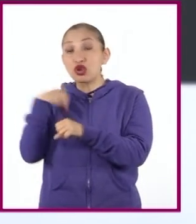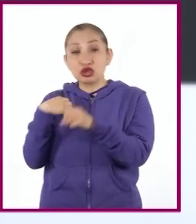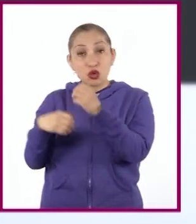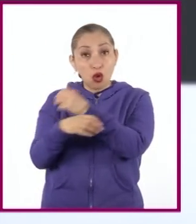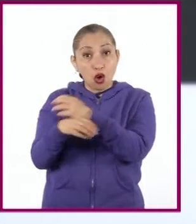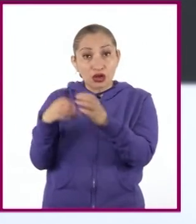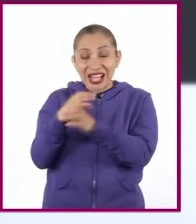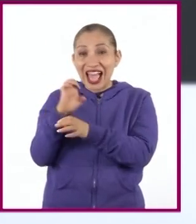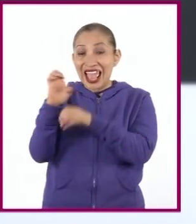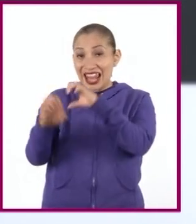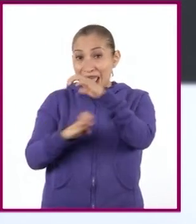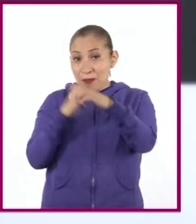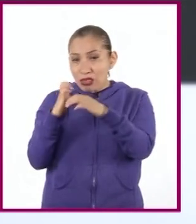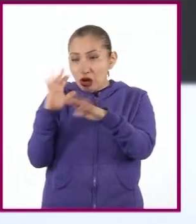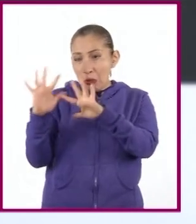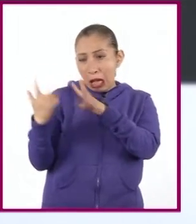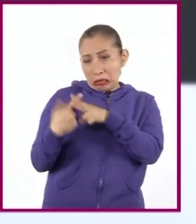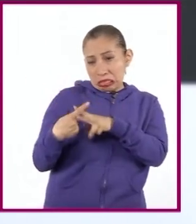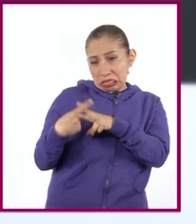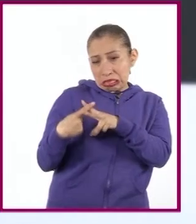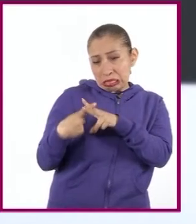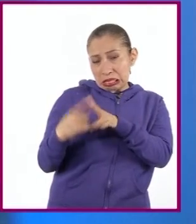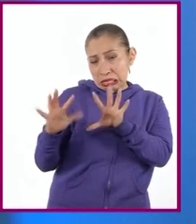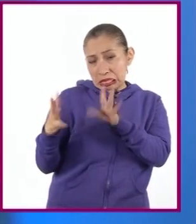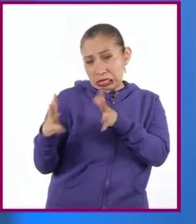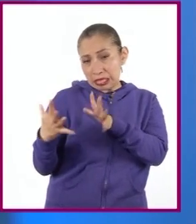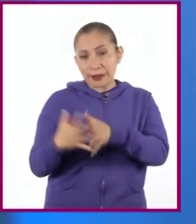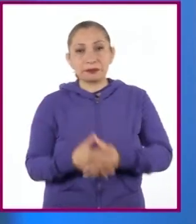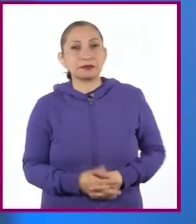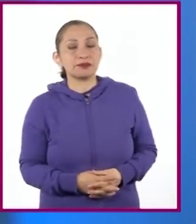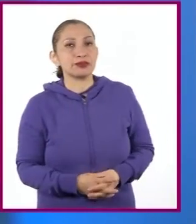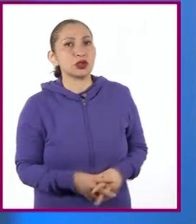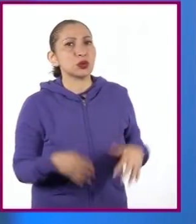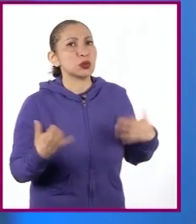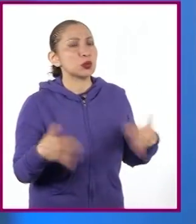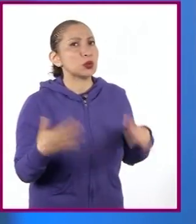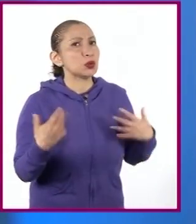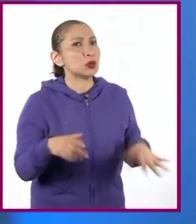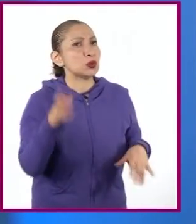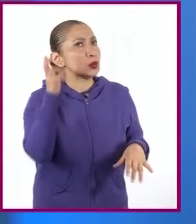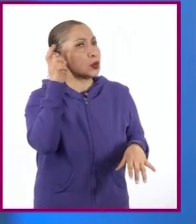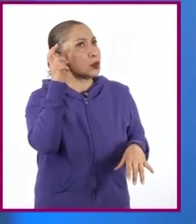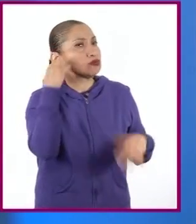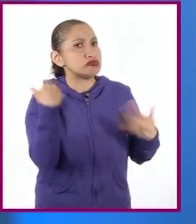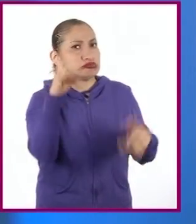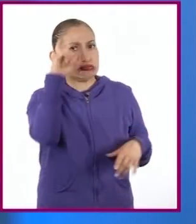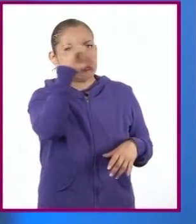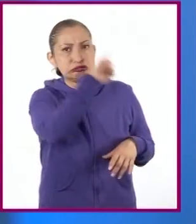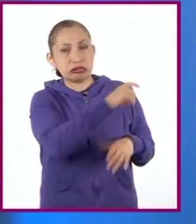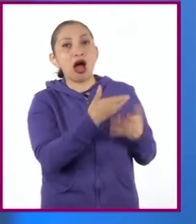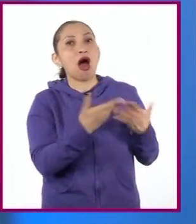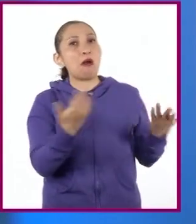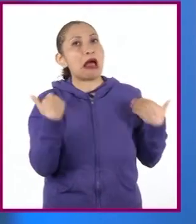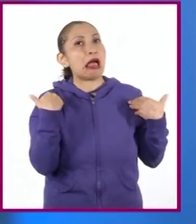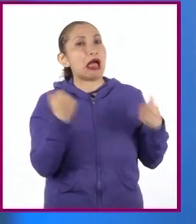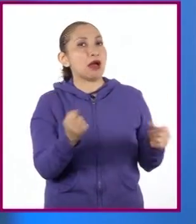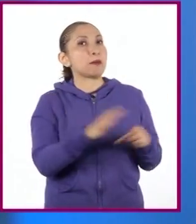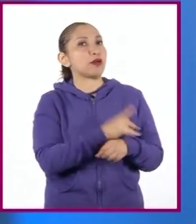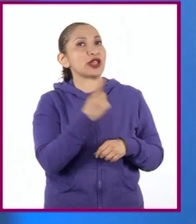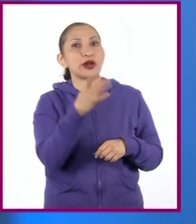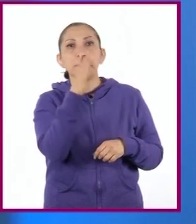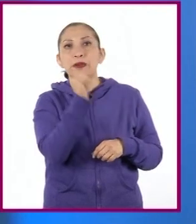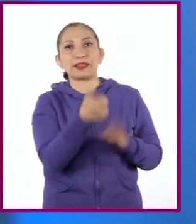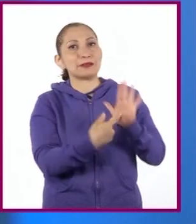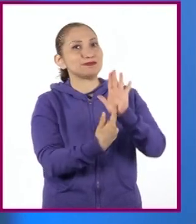complejos se hacen aproximaciones matemáticas. Eso sí se escucha muy complicado. Ahora entiendo por qué no se